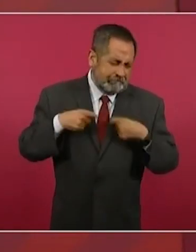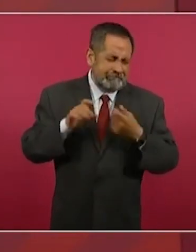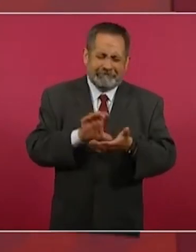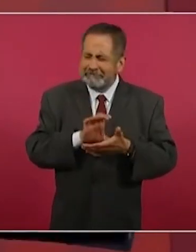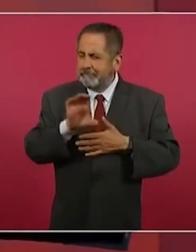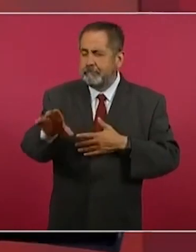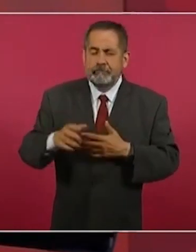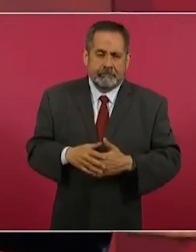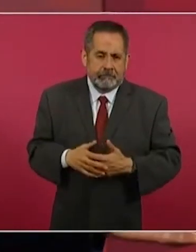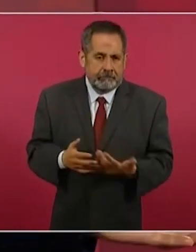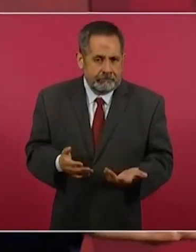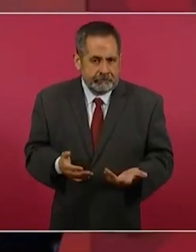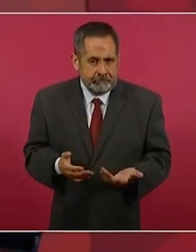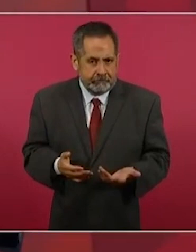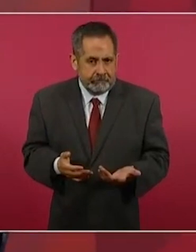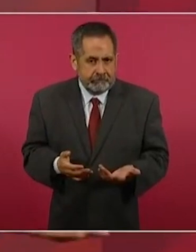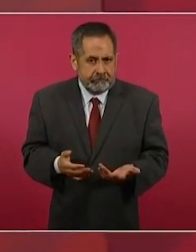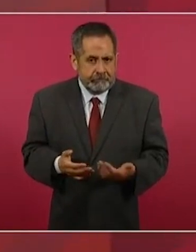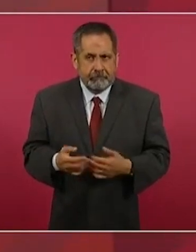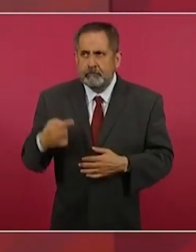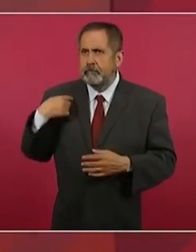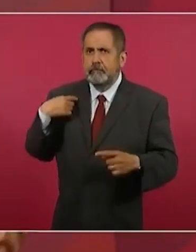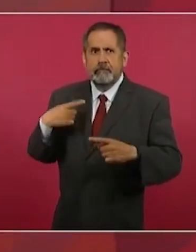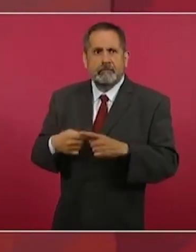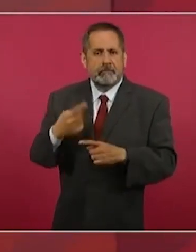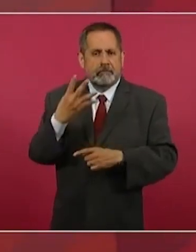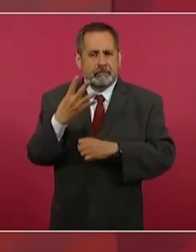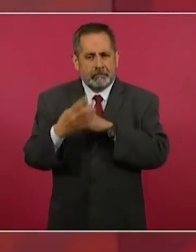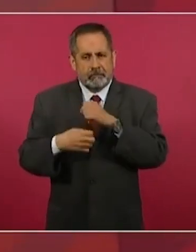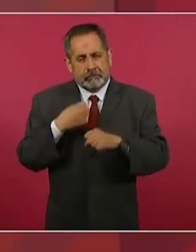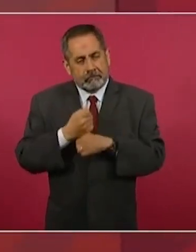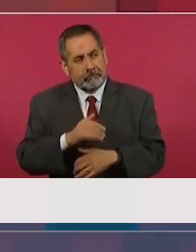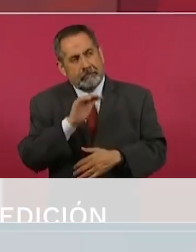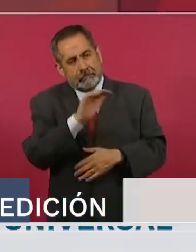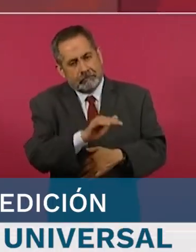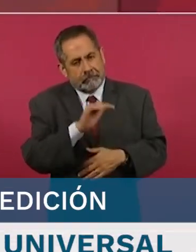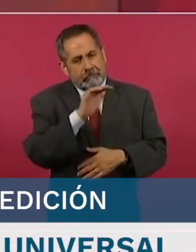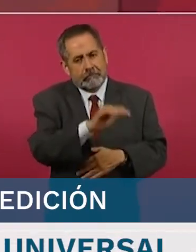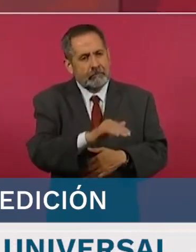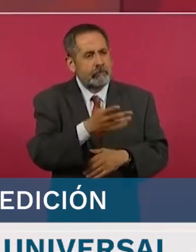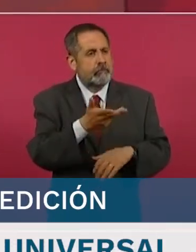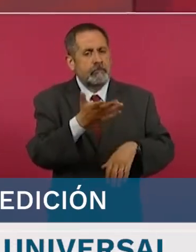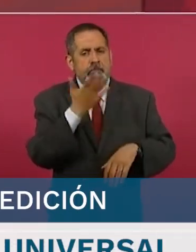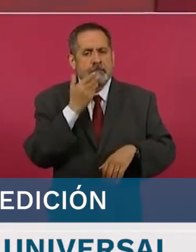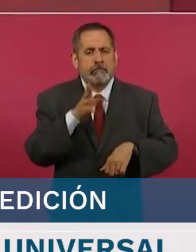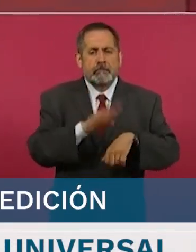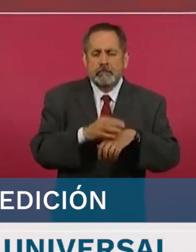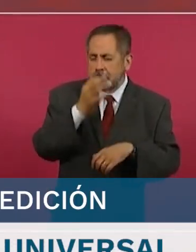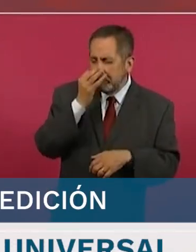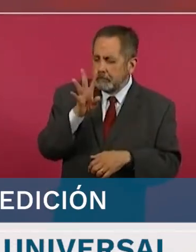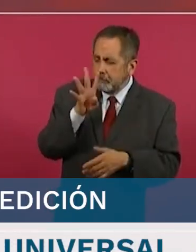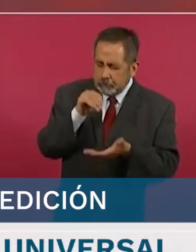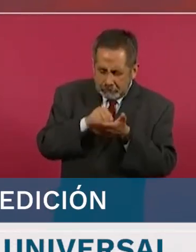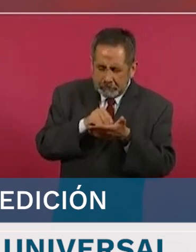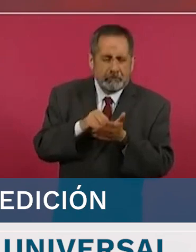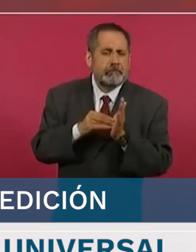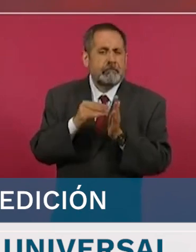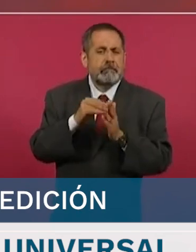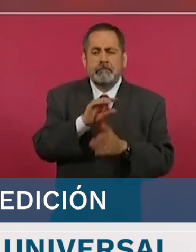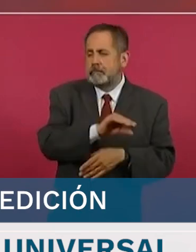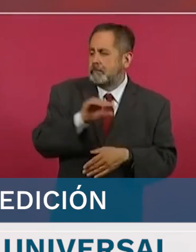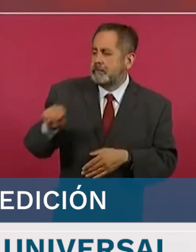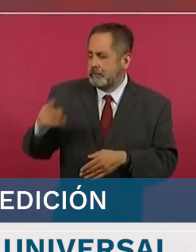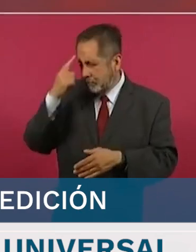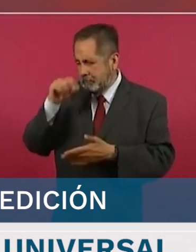y llevamos cuatro años sin que autoricen 4000 millones para